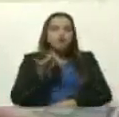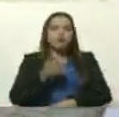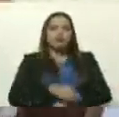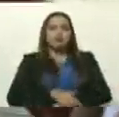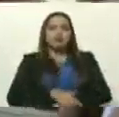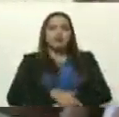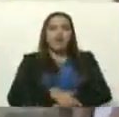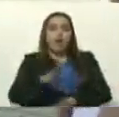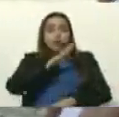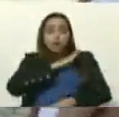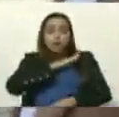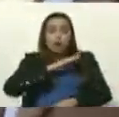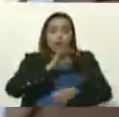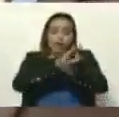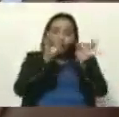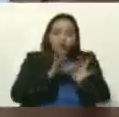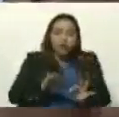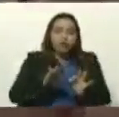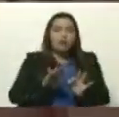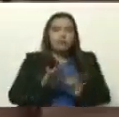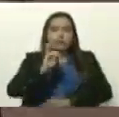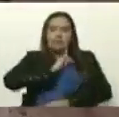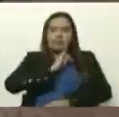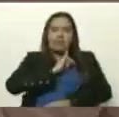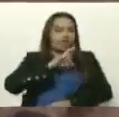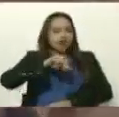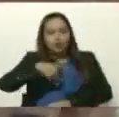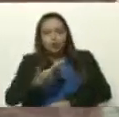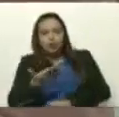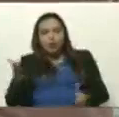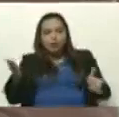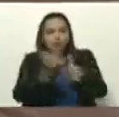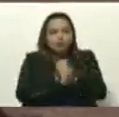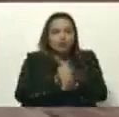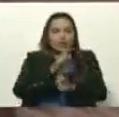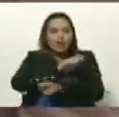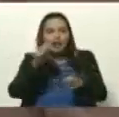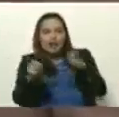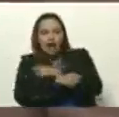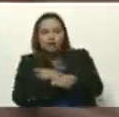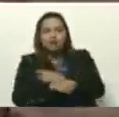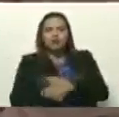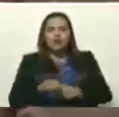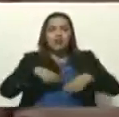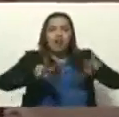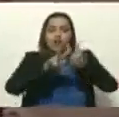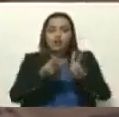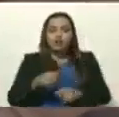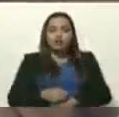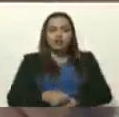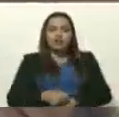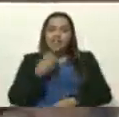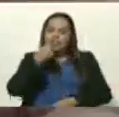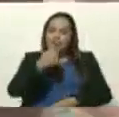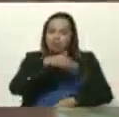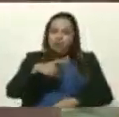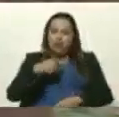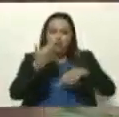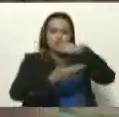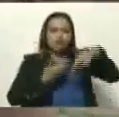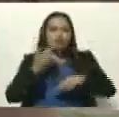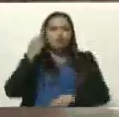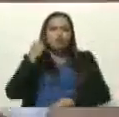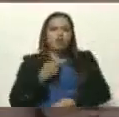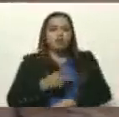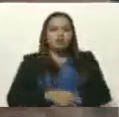nuestras formas y maneras no vamos a lograr esa irreversibilidad de la que tanto hablamos en la revolución bolivariana si no cambiamos